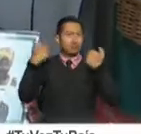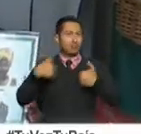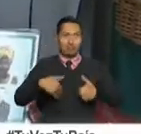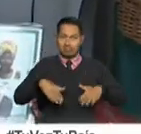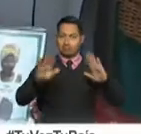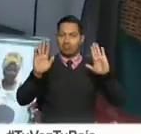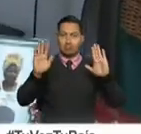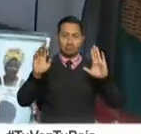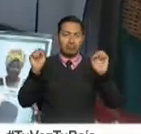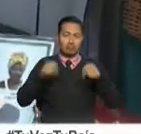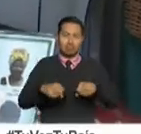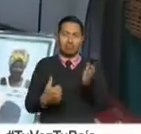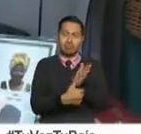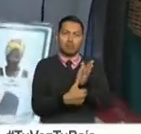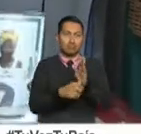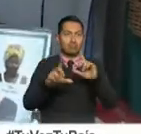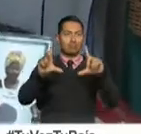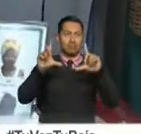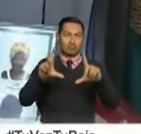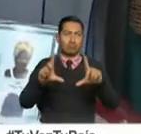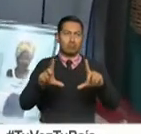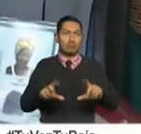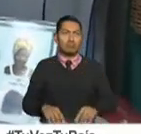poder sacar su documento.